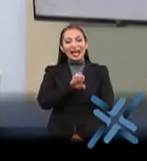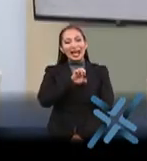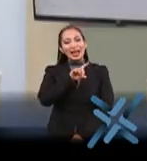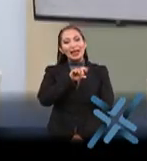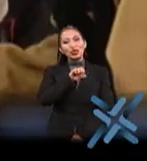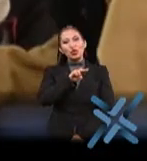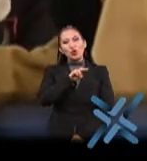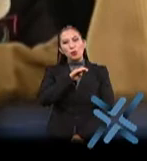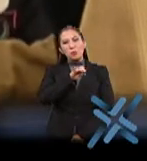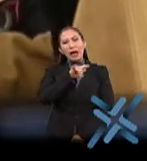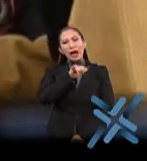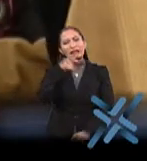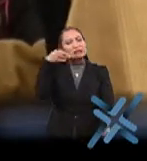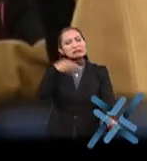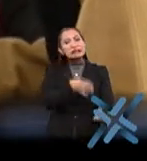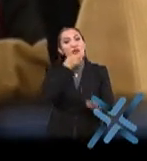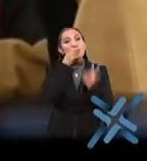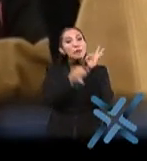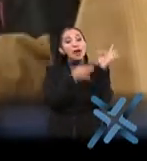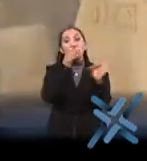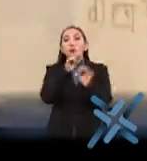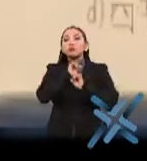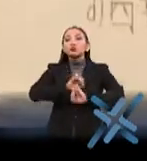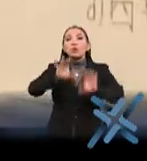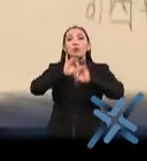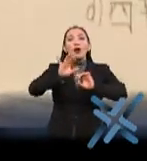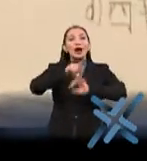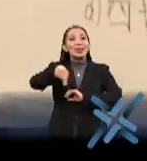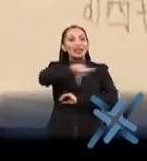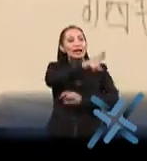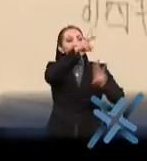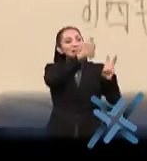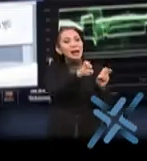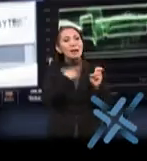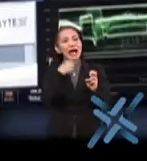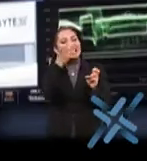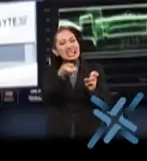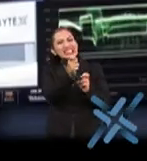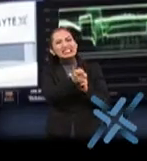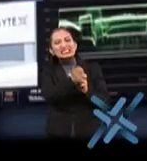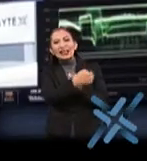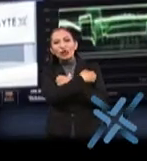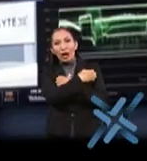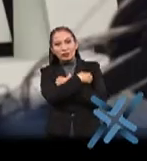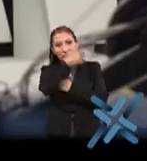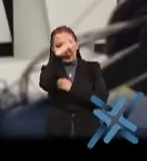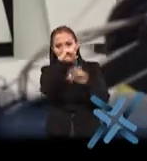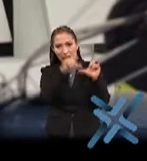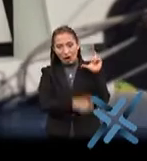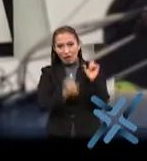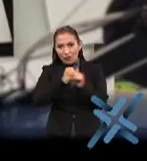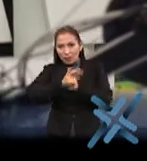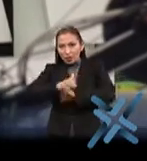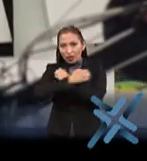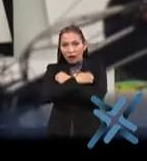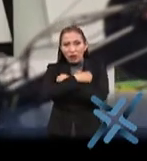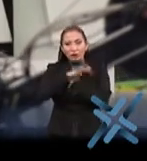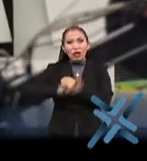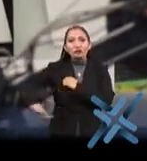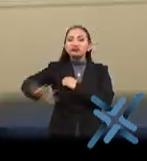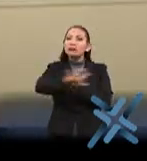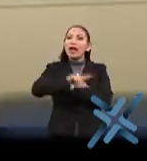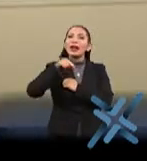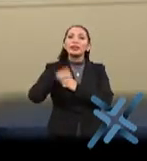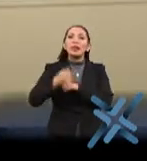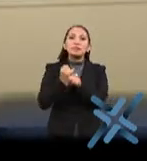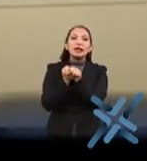EduByte es un informativo enfocado en la divulgación y difusión de los temas de la agenda educativa del país. Información educativa desde una